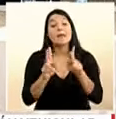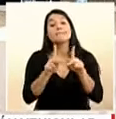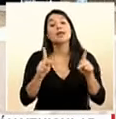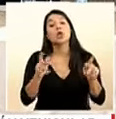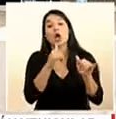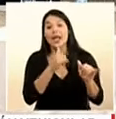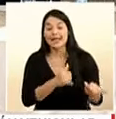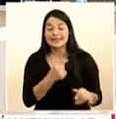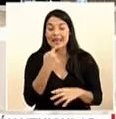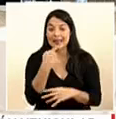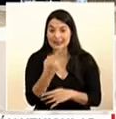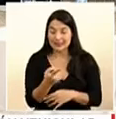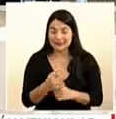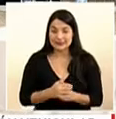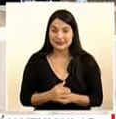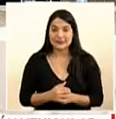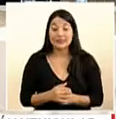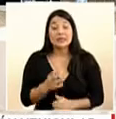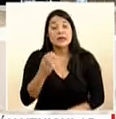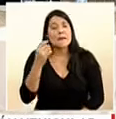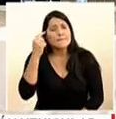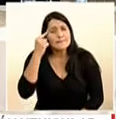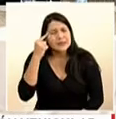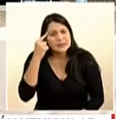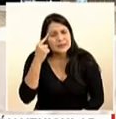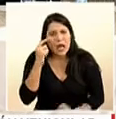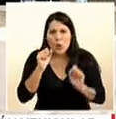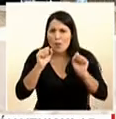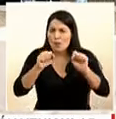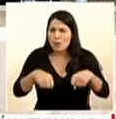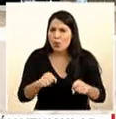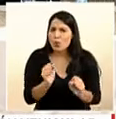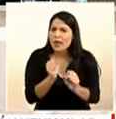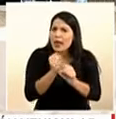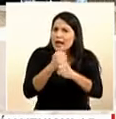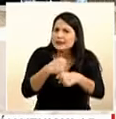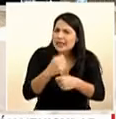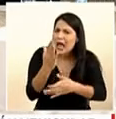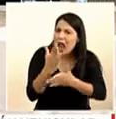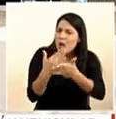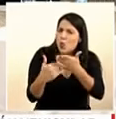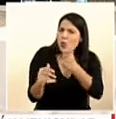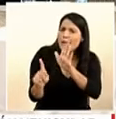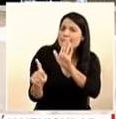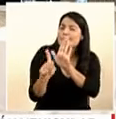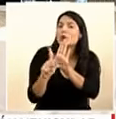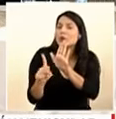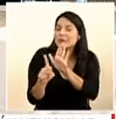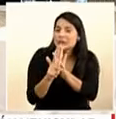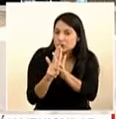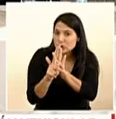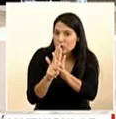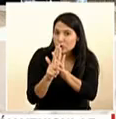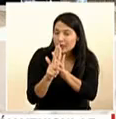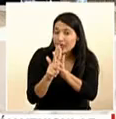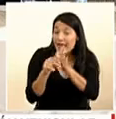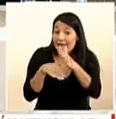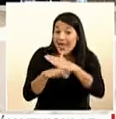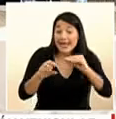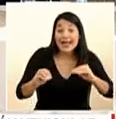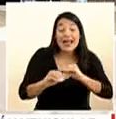nos consulta si se ha pensado aplicar algún tipo de restricción durante el día